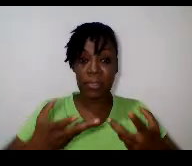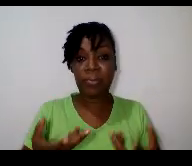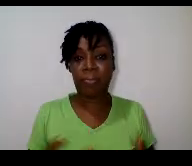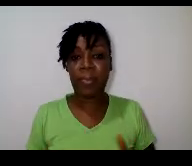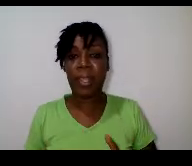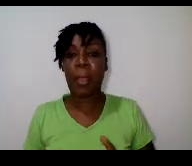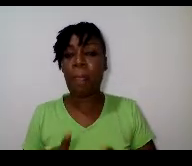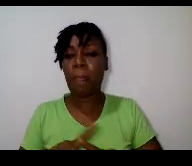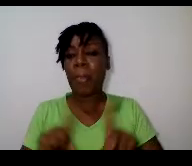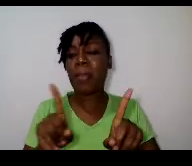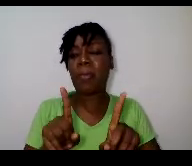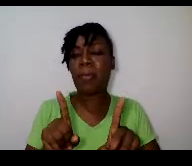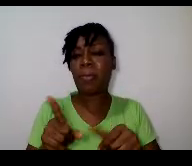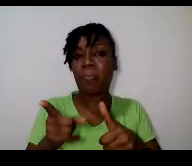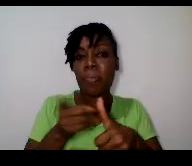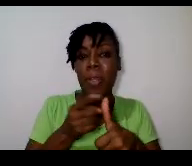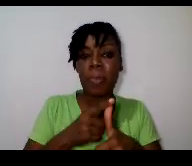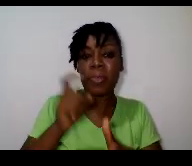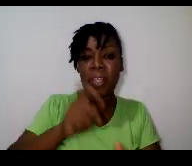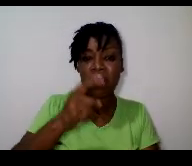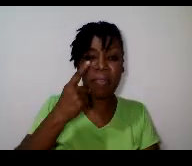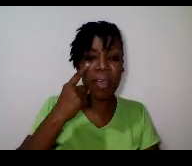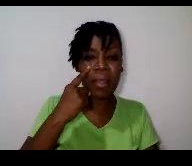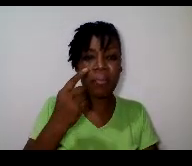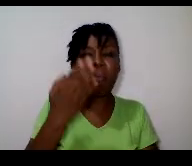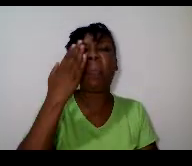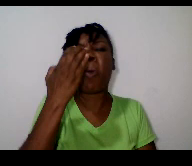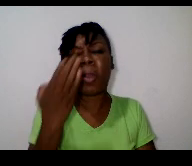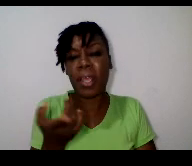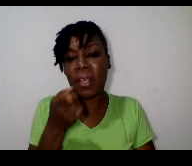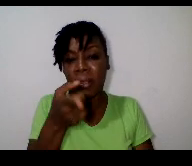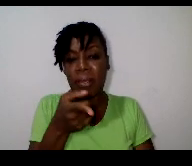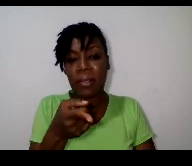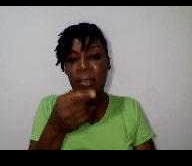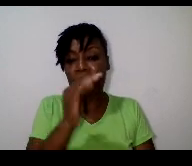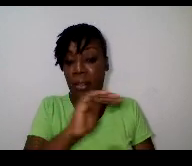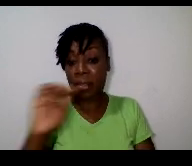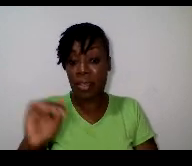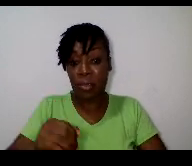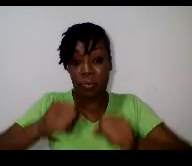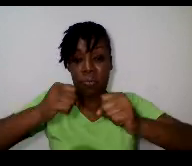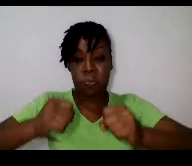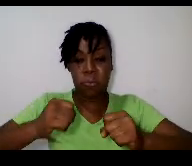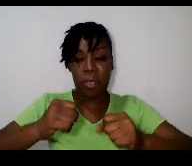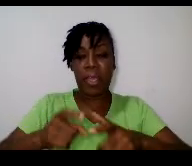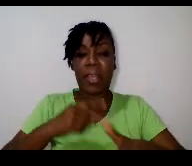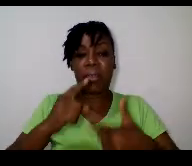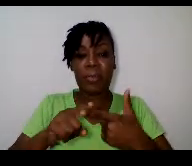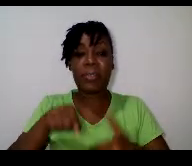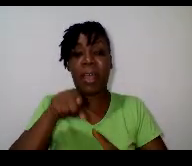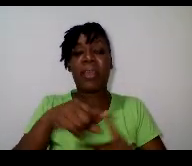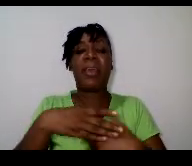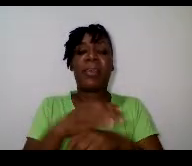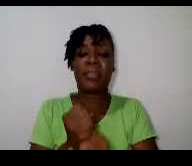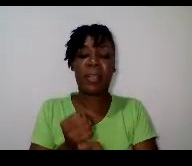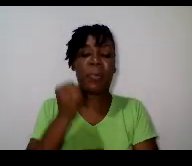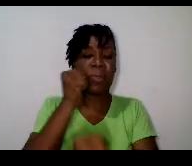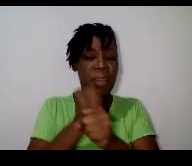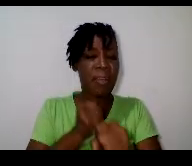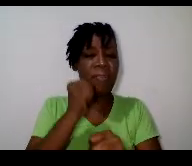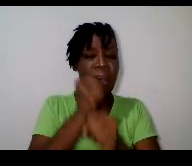causa de ese sobrepeso, y una vez que se identifica la causa de ese sobrepeso, tiene que ser un trabajo en equipo, un